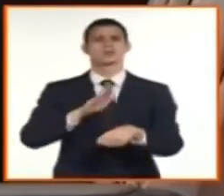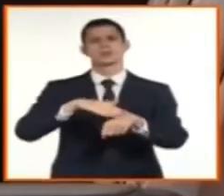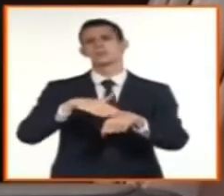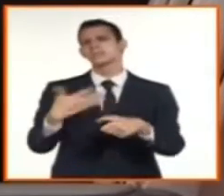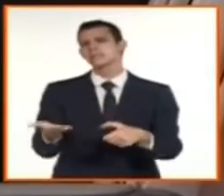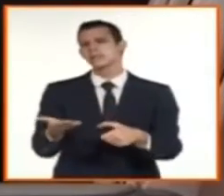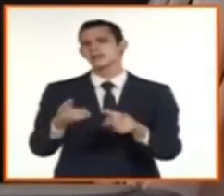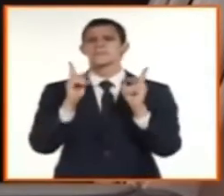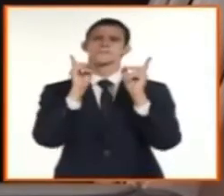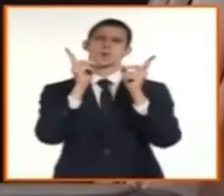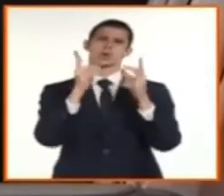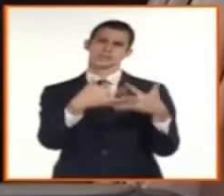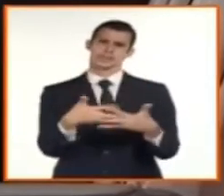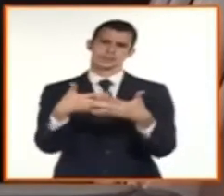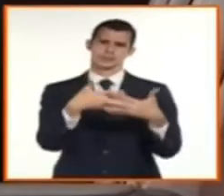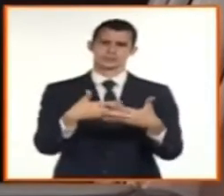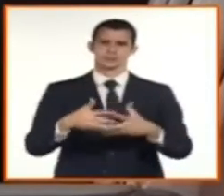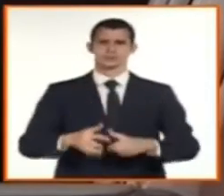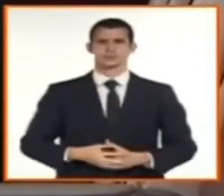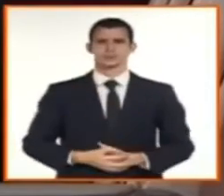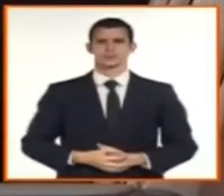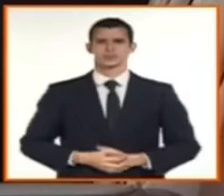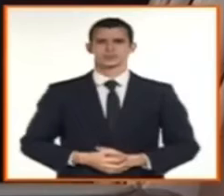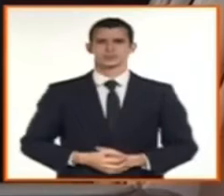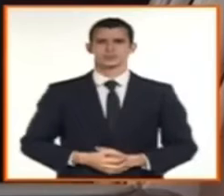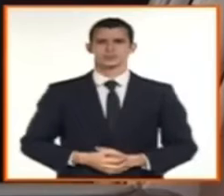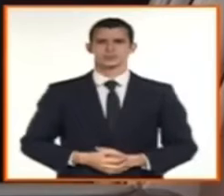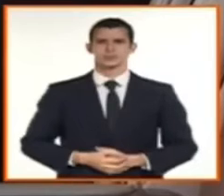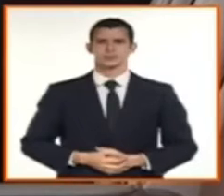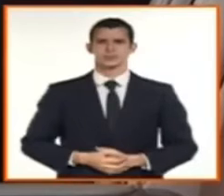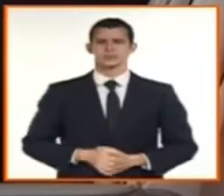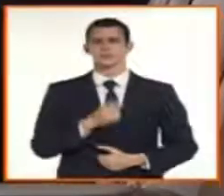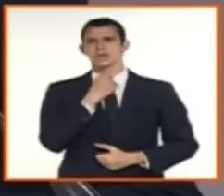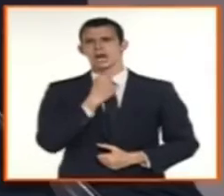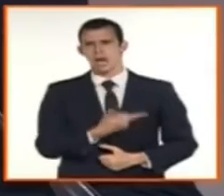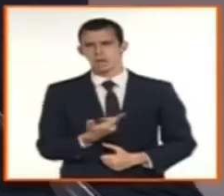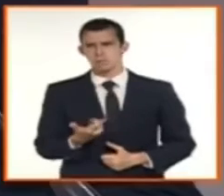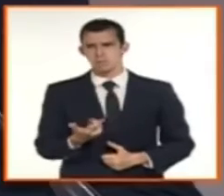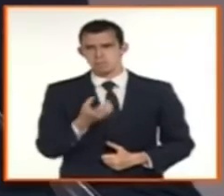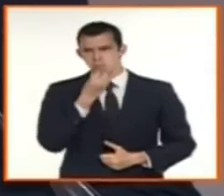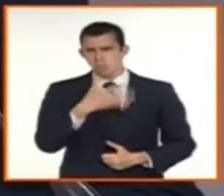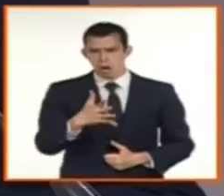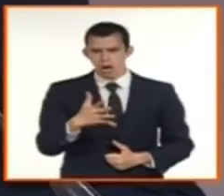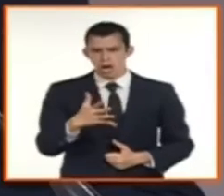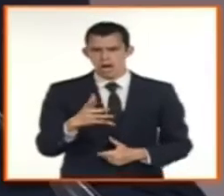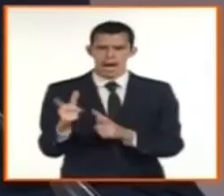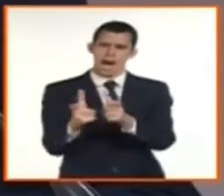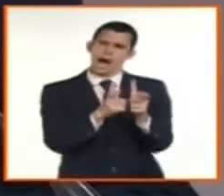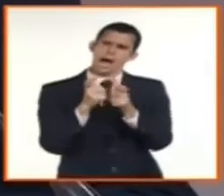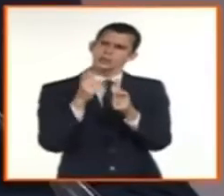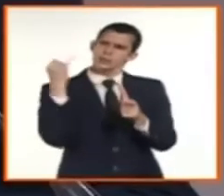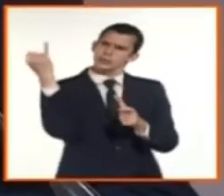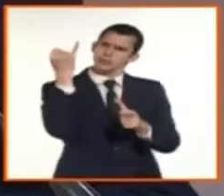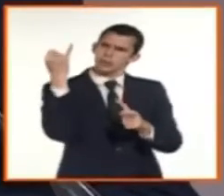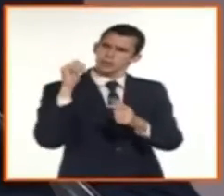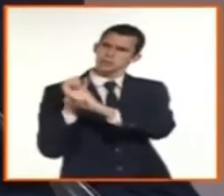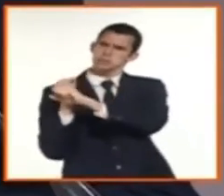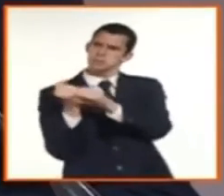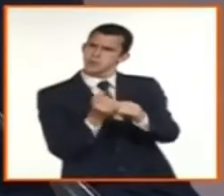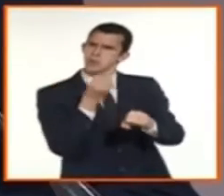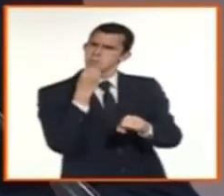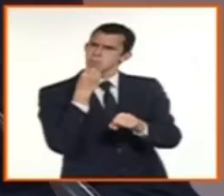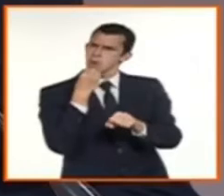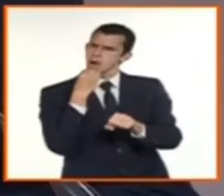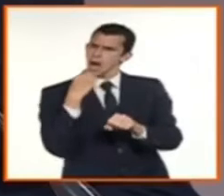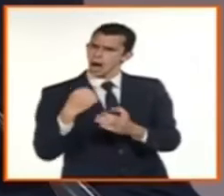como prevé la federación cubana de béisbol hacer valer su derecho bueno nosotros y aprovechó también el